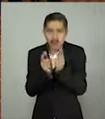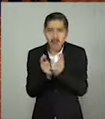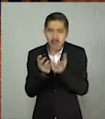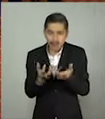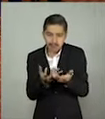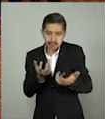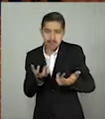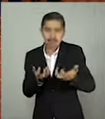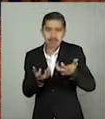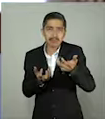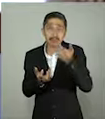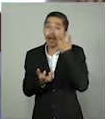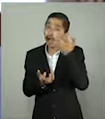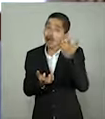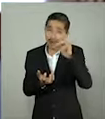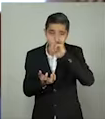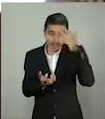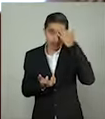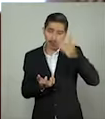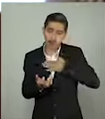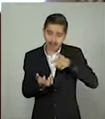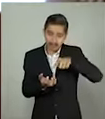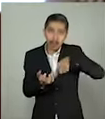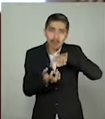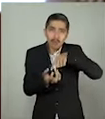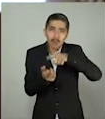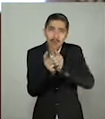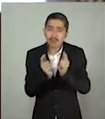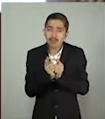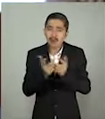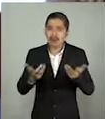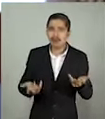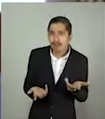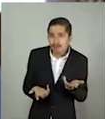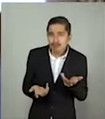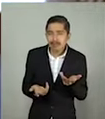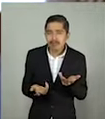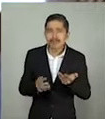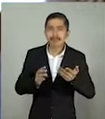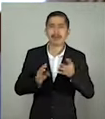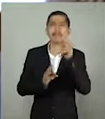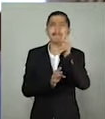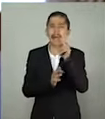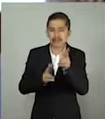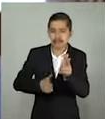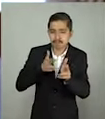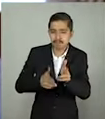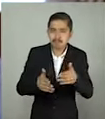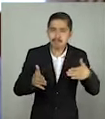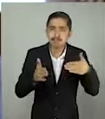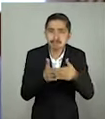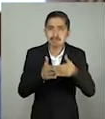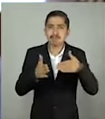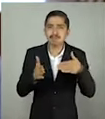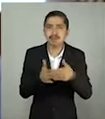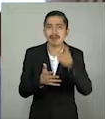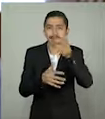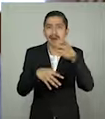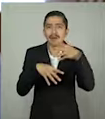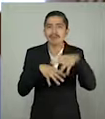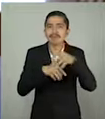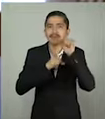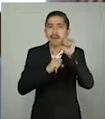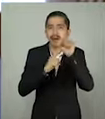que se les reconozca. En pocas palabras, señoras, señores, tienen secuestradas las vías del tren